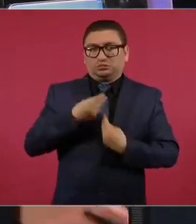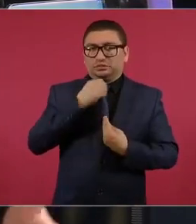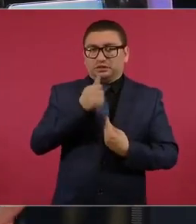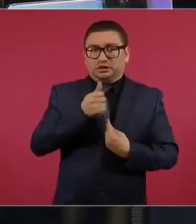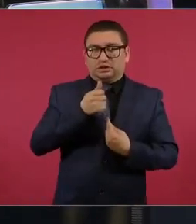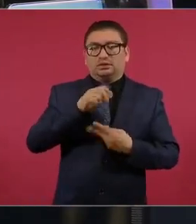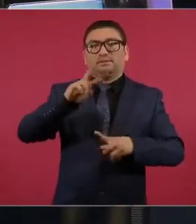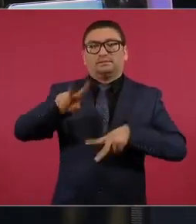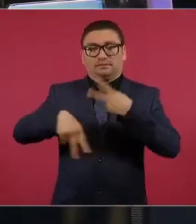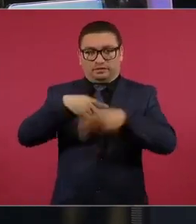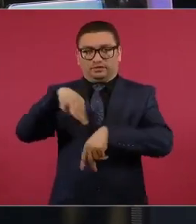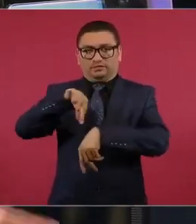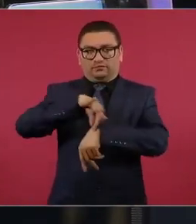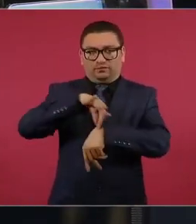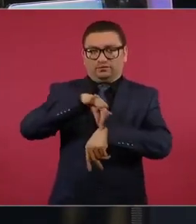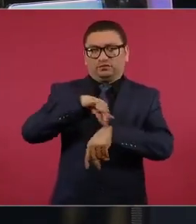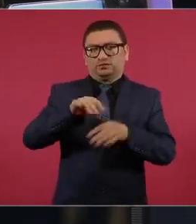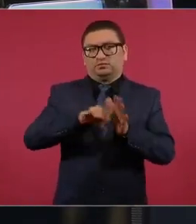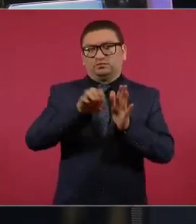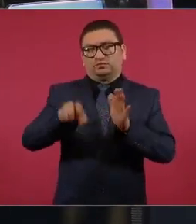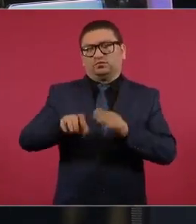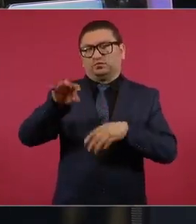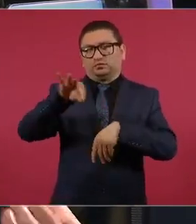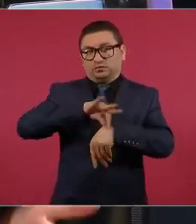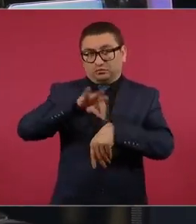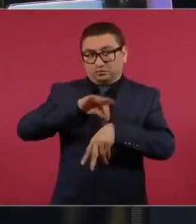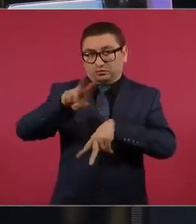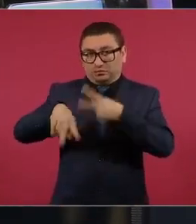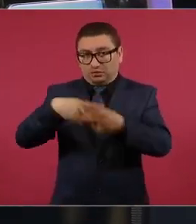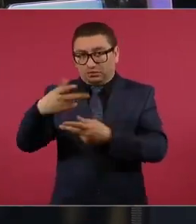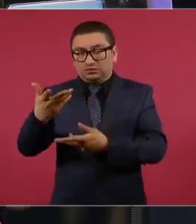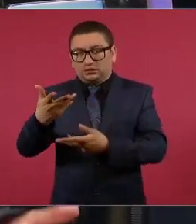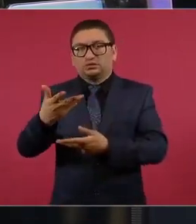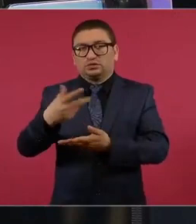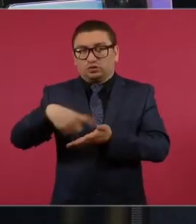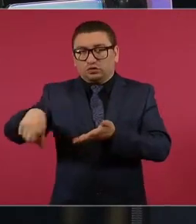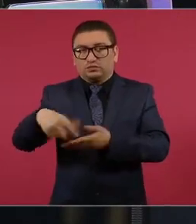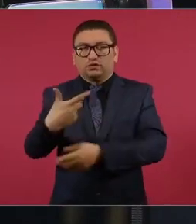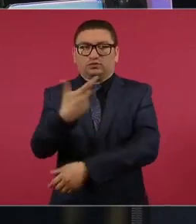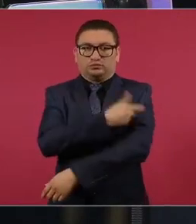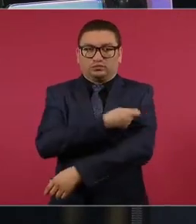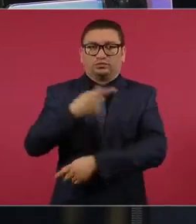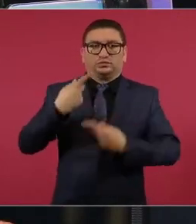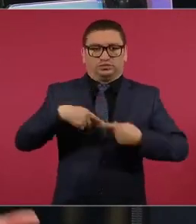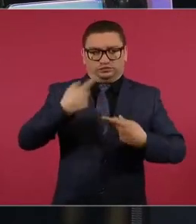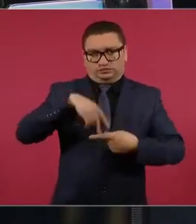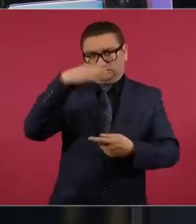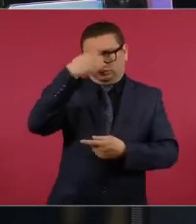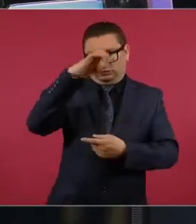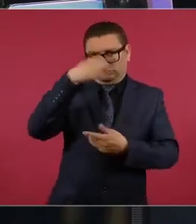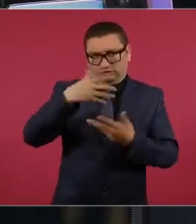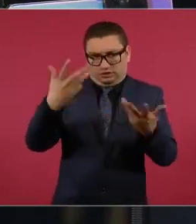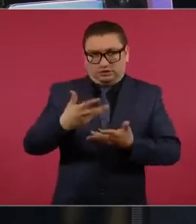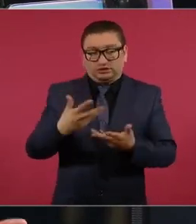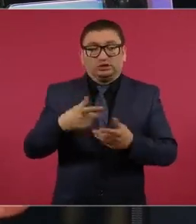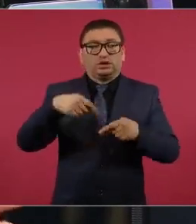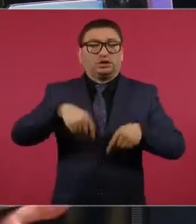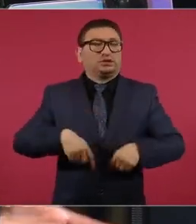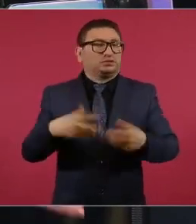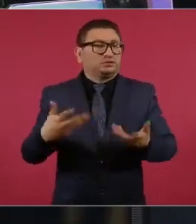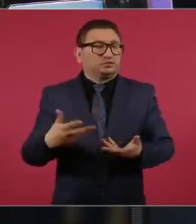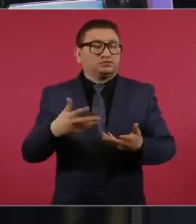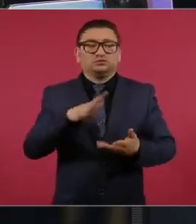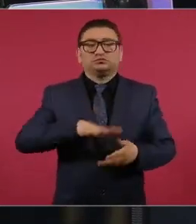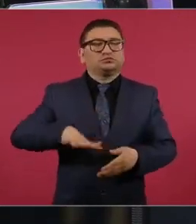tú llegas a una farmacia por ejemplo wallgreens y te la aplican pero ahí hay gente especializada que lo hace aquí en en los